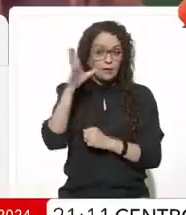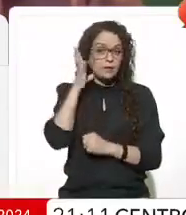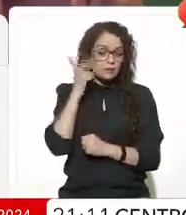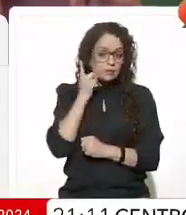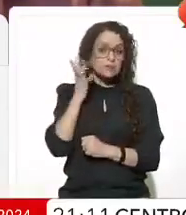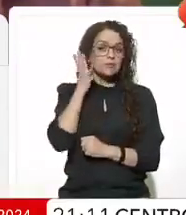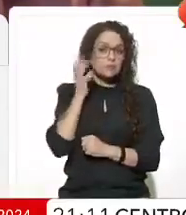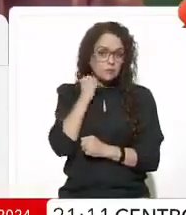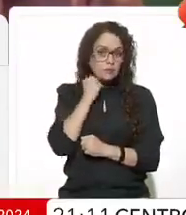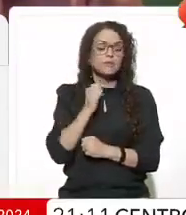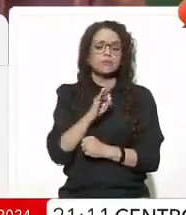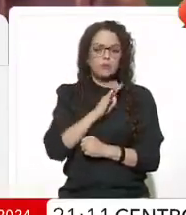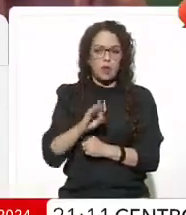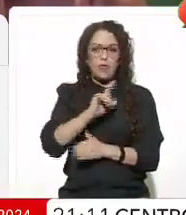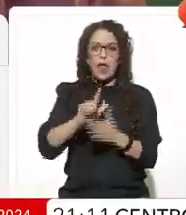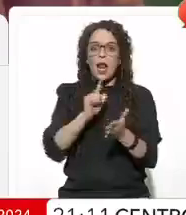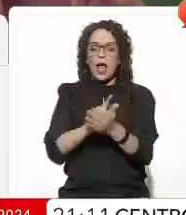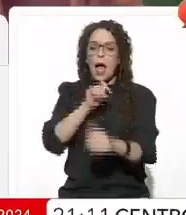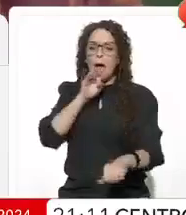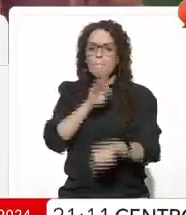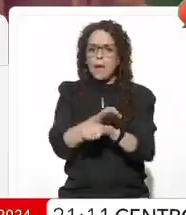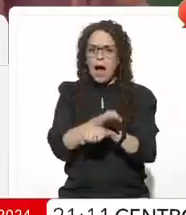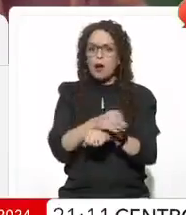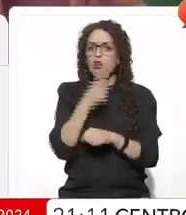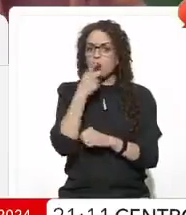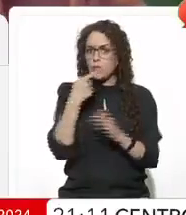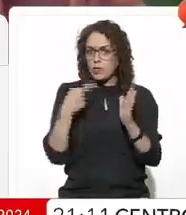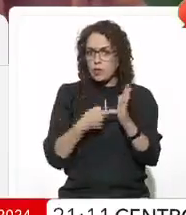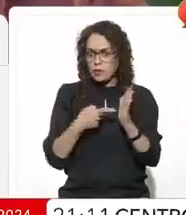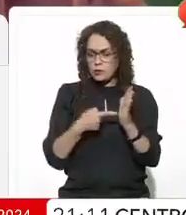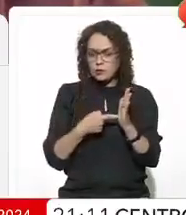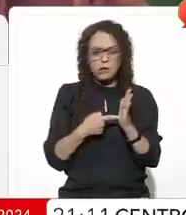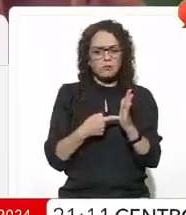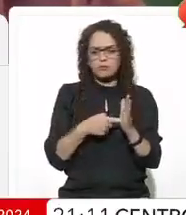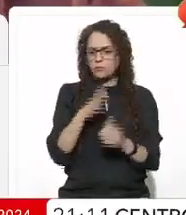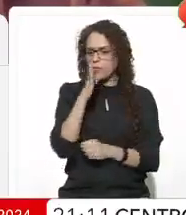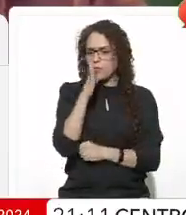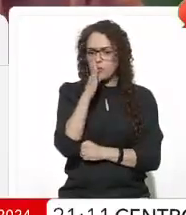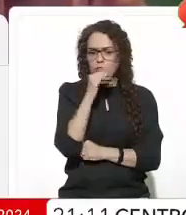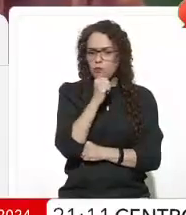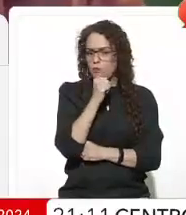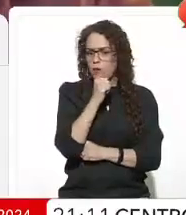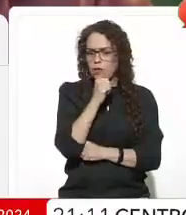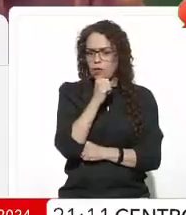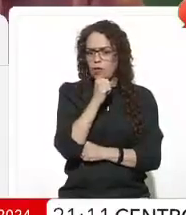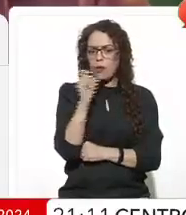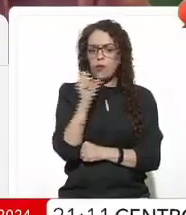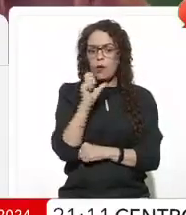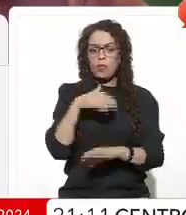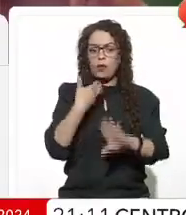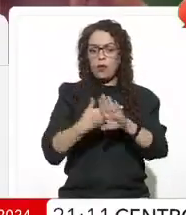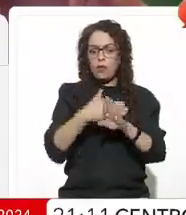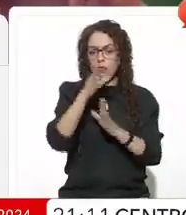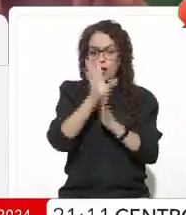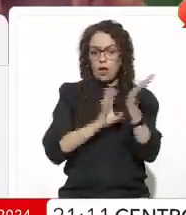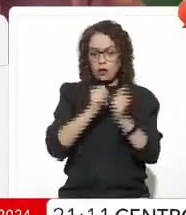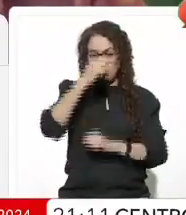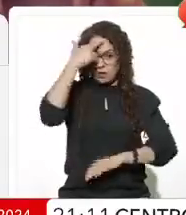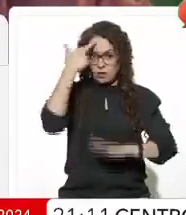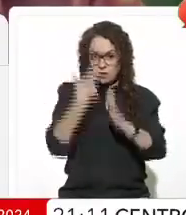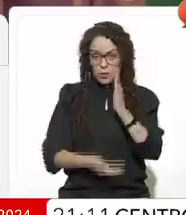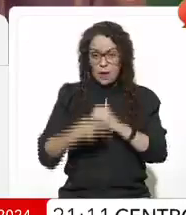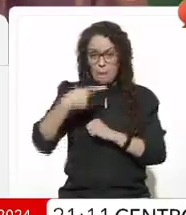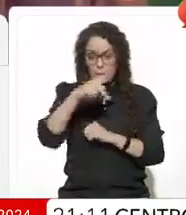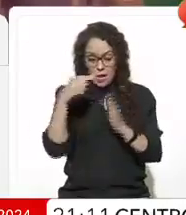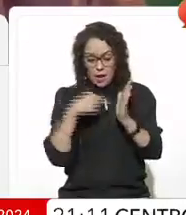en el artículo 61, dice que el amparo es improcedente en contra de las reformas o adiciones a la Constitución, pero existe en la Constitución la figura